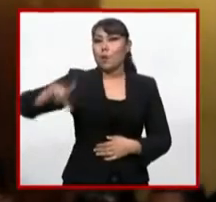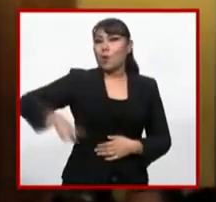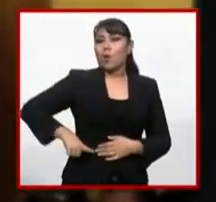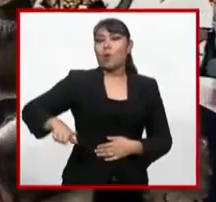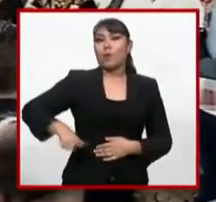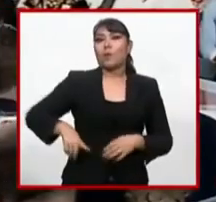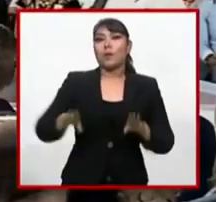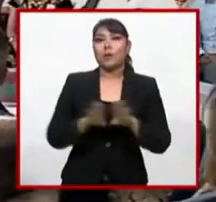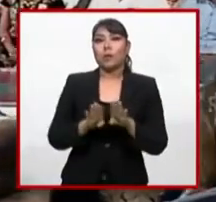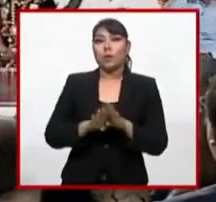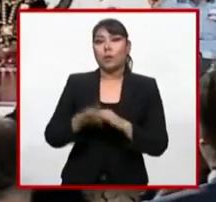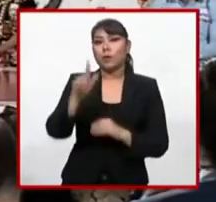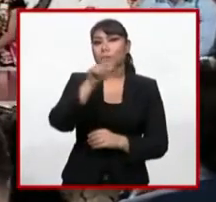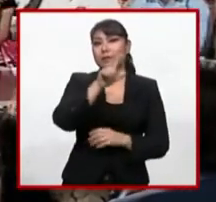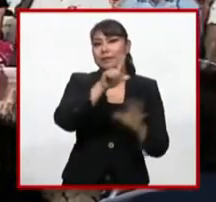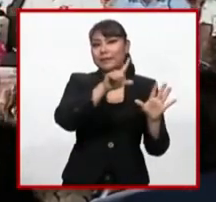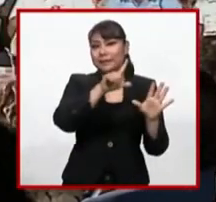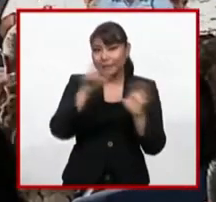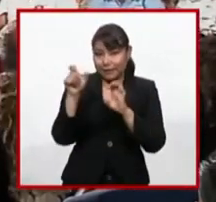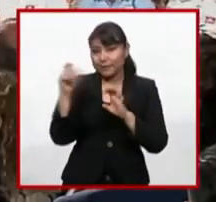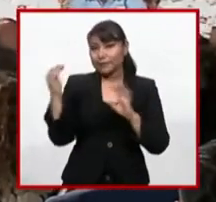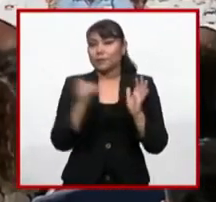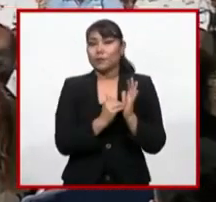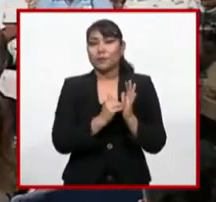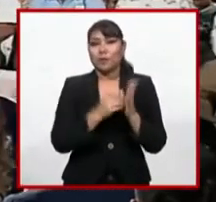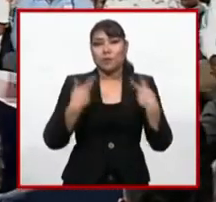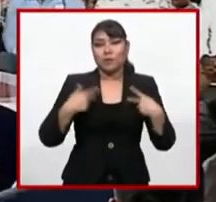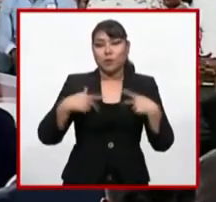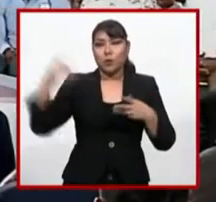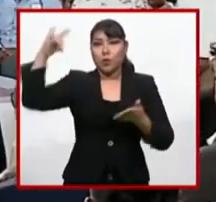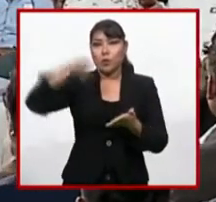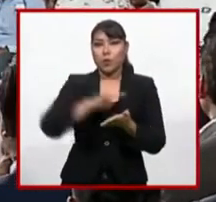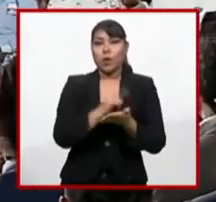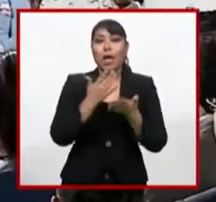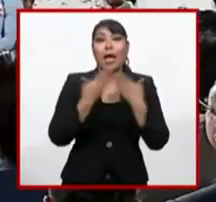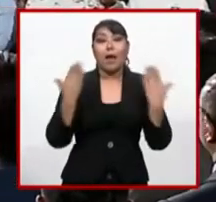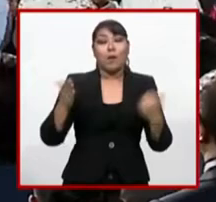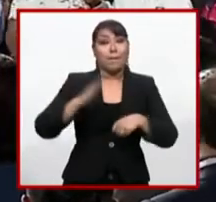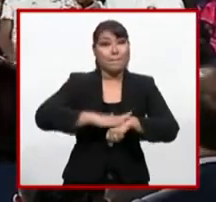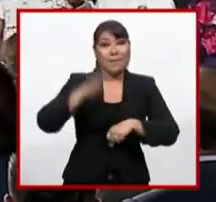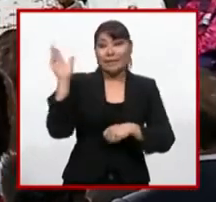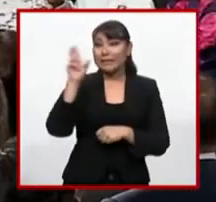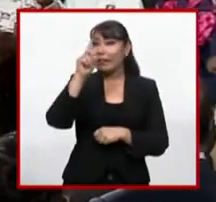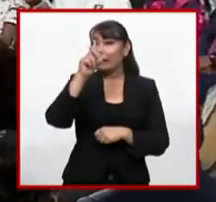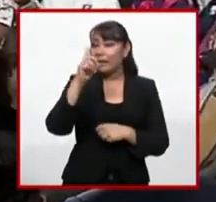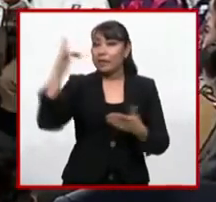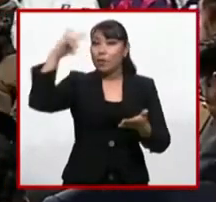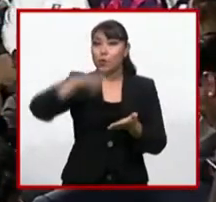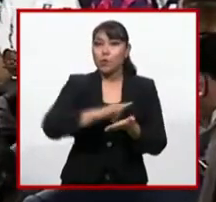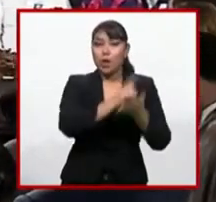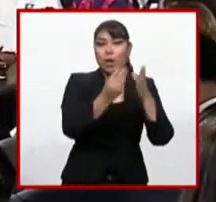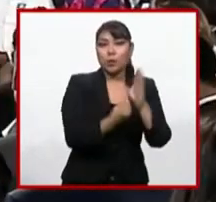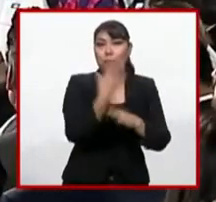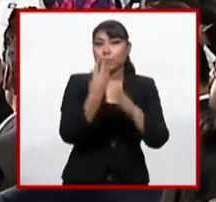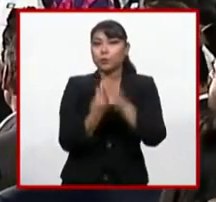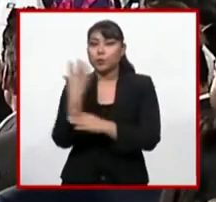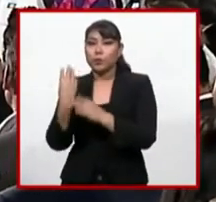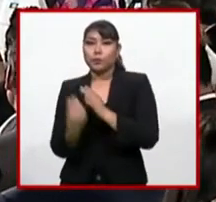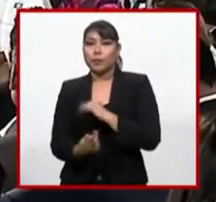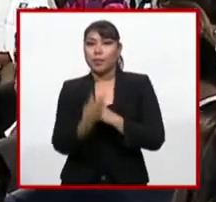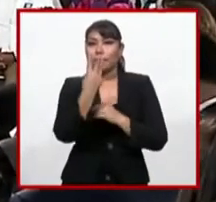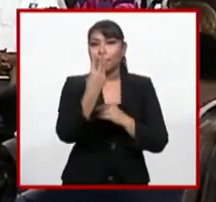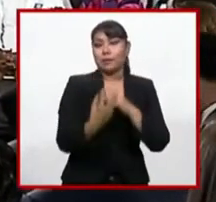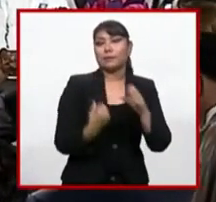aeropuerto con 700 mil pasajeros. Hemos abierto más de 30 vuelos en 3 años. Hemos